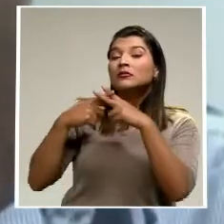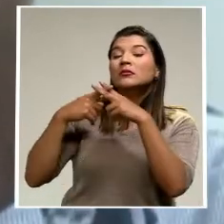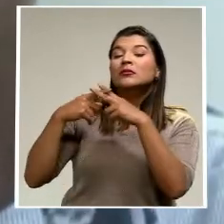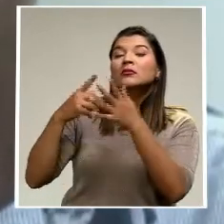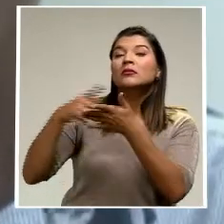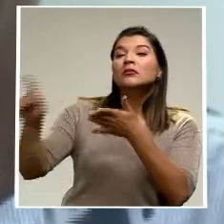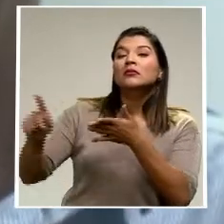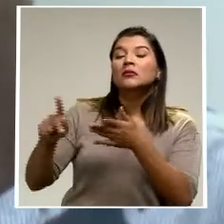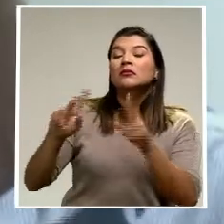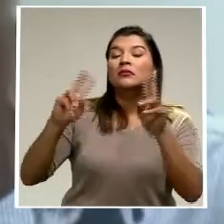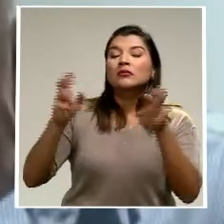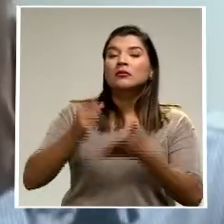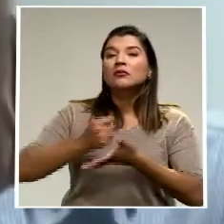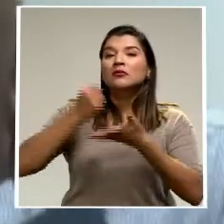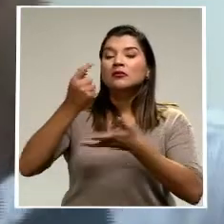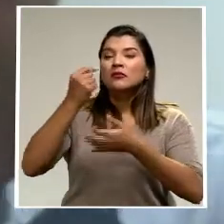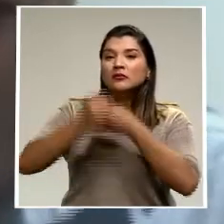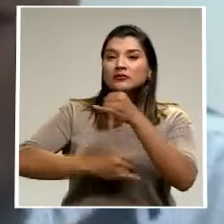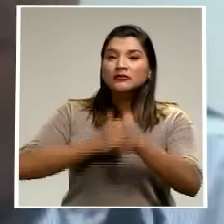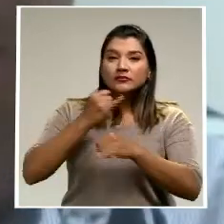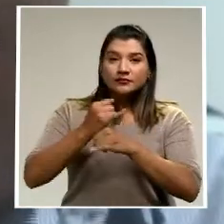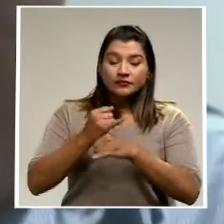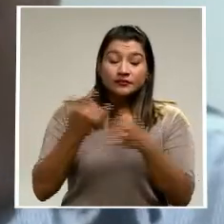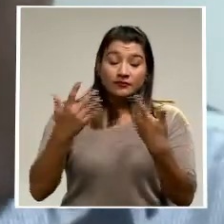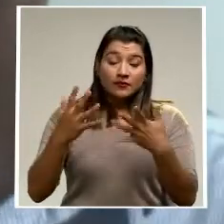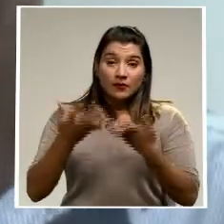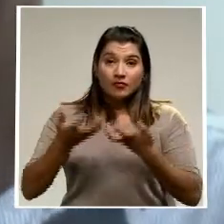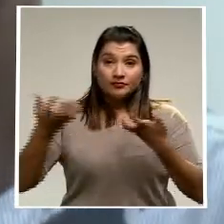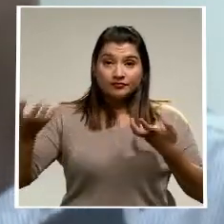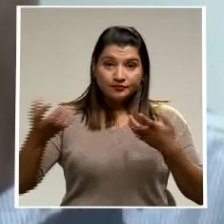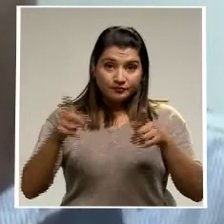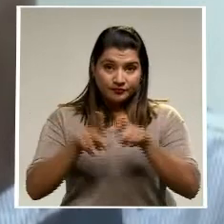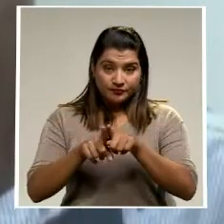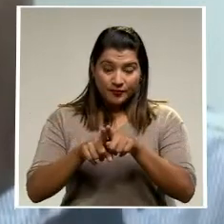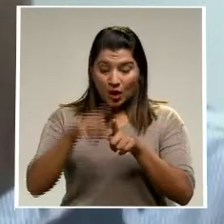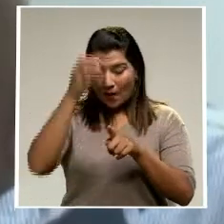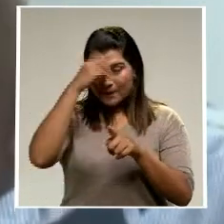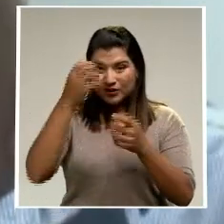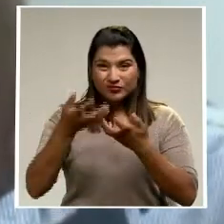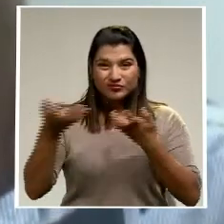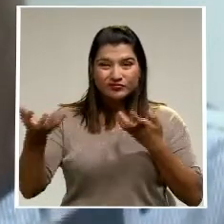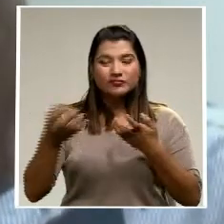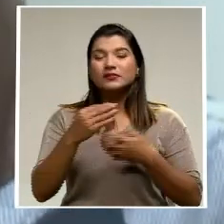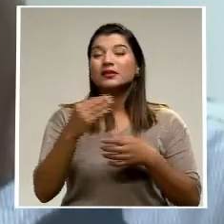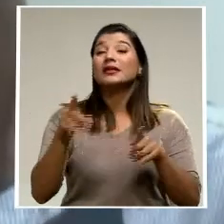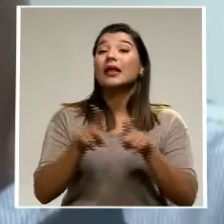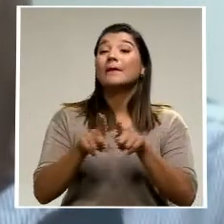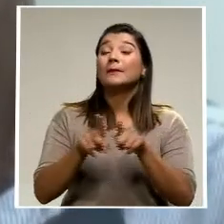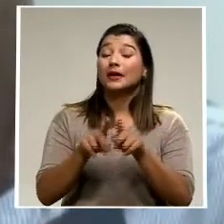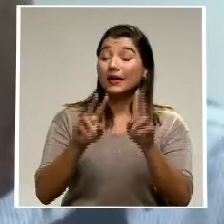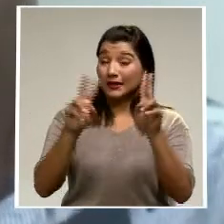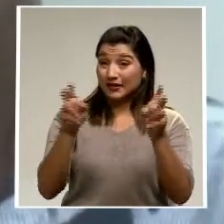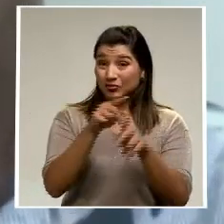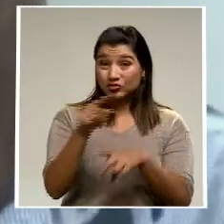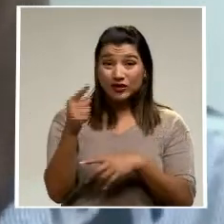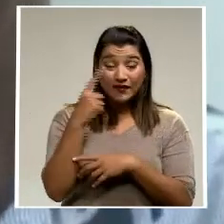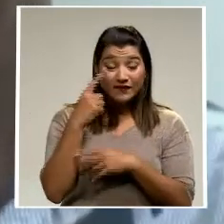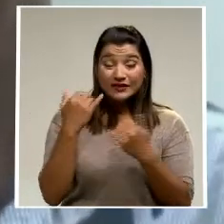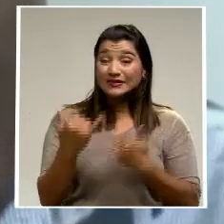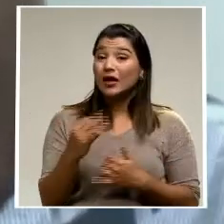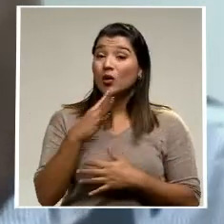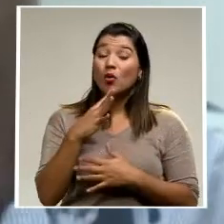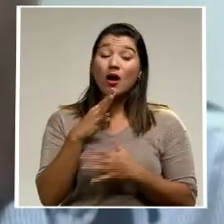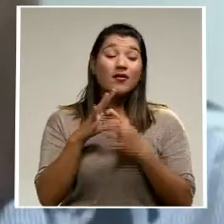Monetario Internacional ha polarizado, pero no ha polarizado tanto. El tema, por ejemplo, incluso todavía ve que ya no se habla de las